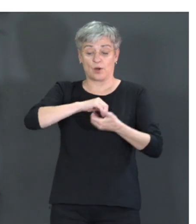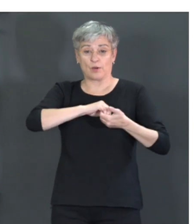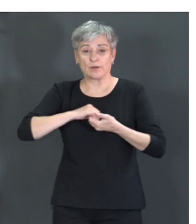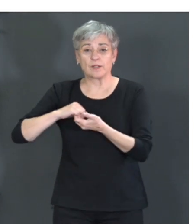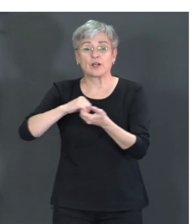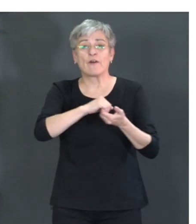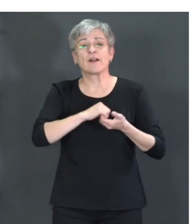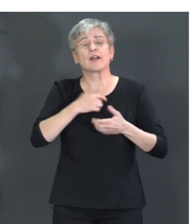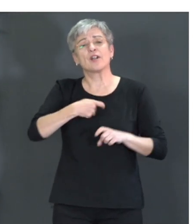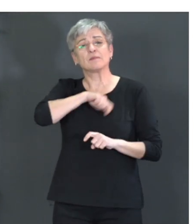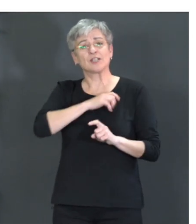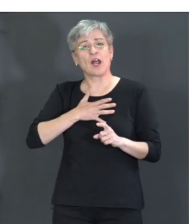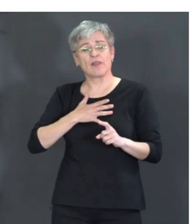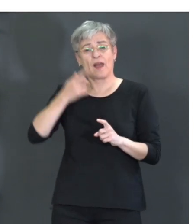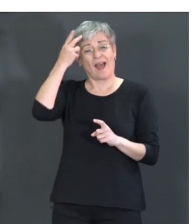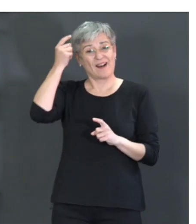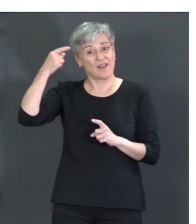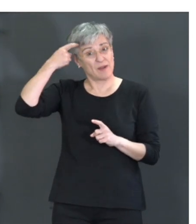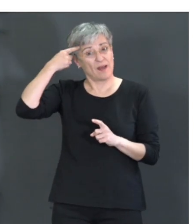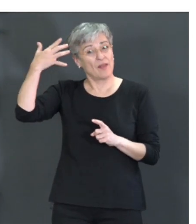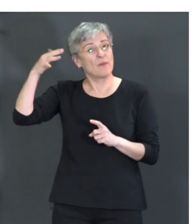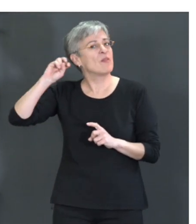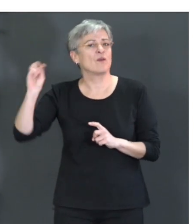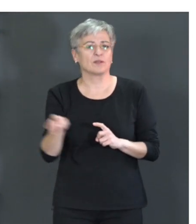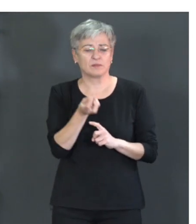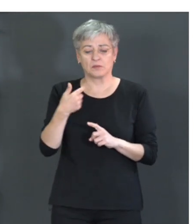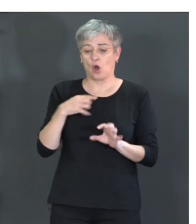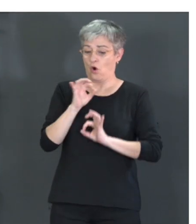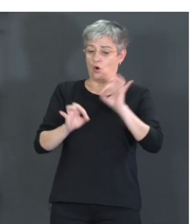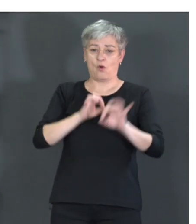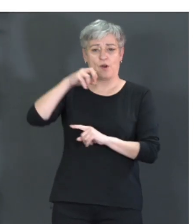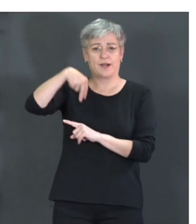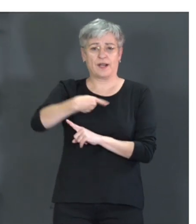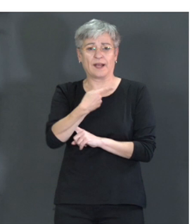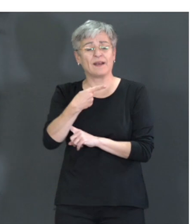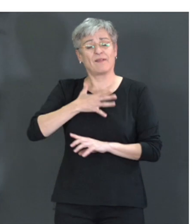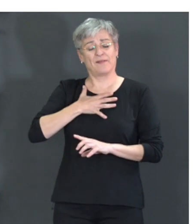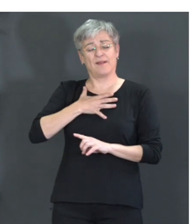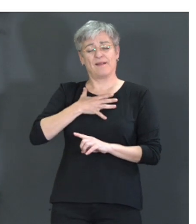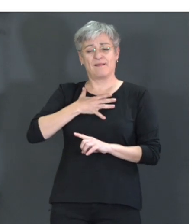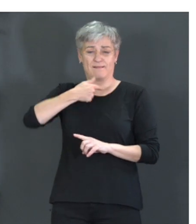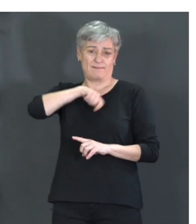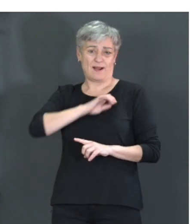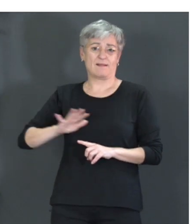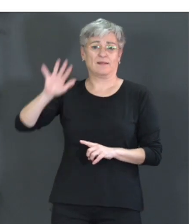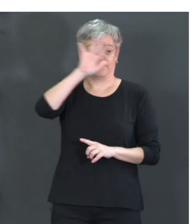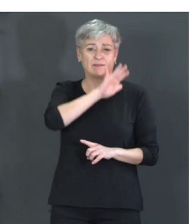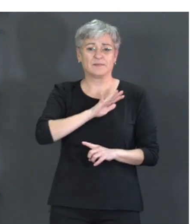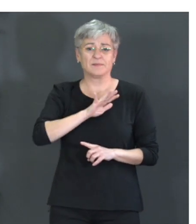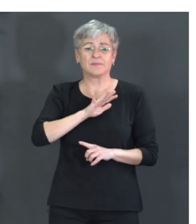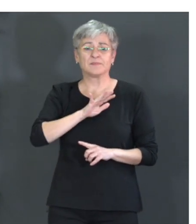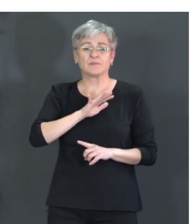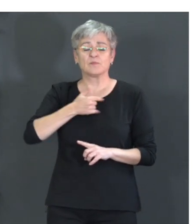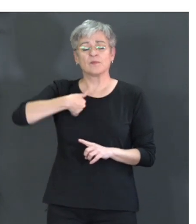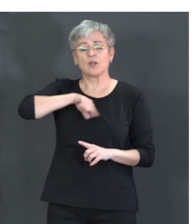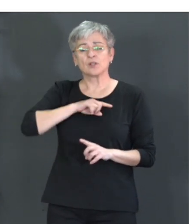otras demencias, somos una organización no gubernamental de ámbito nacional con la que trabajamos